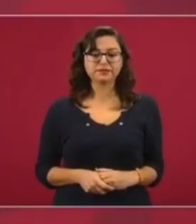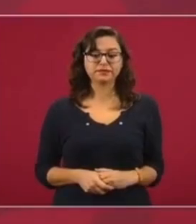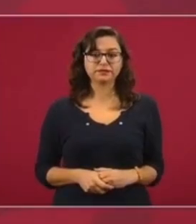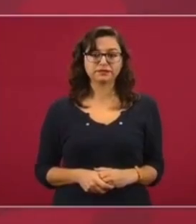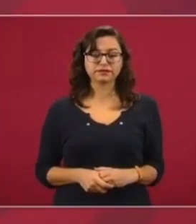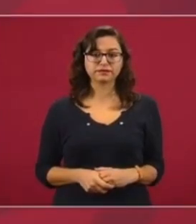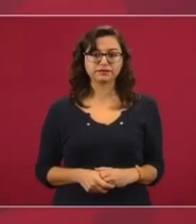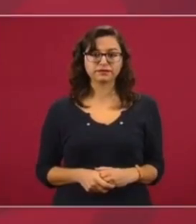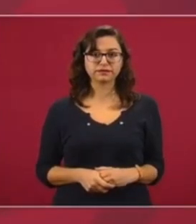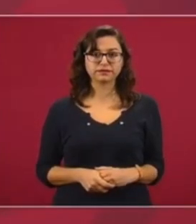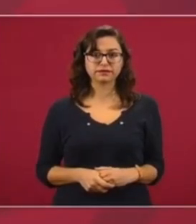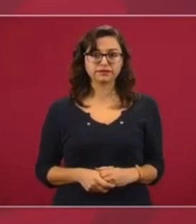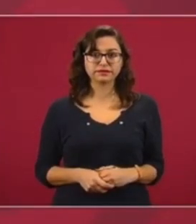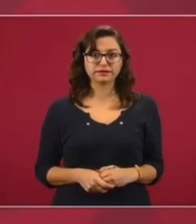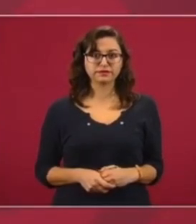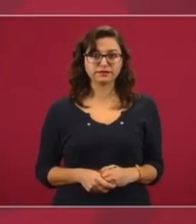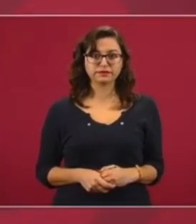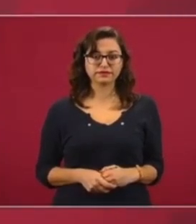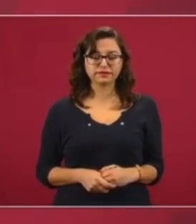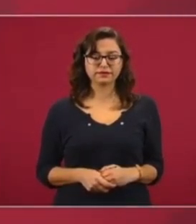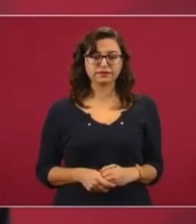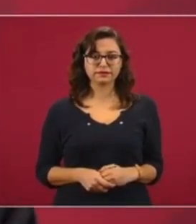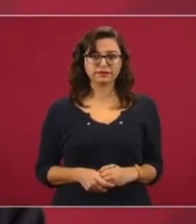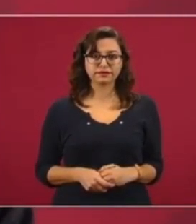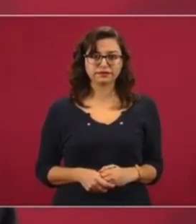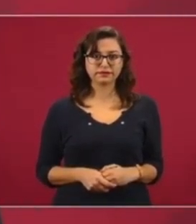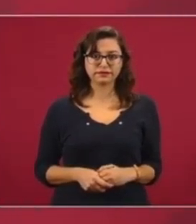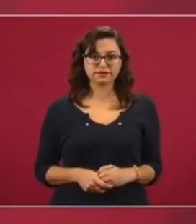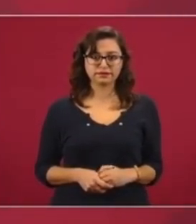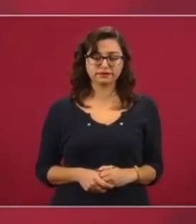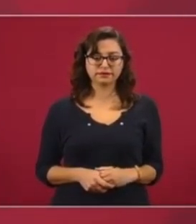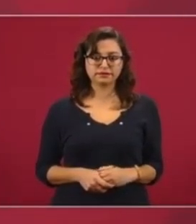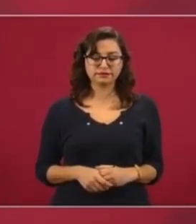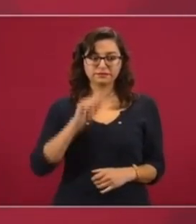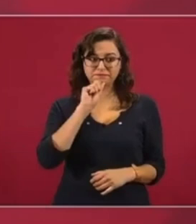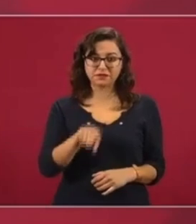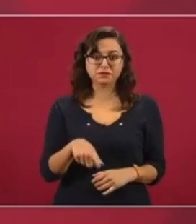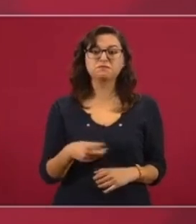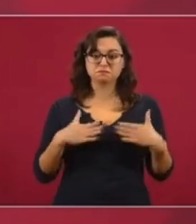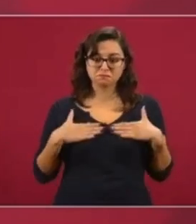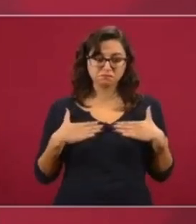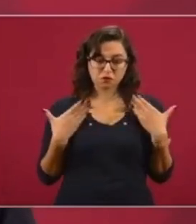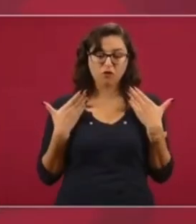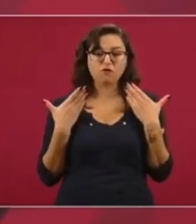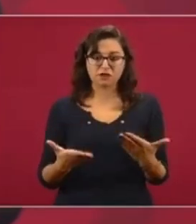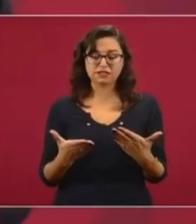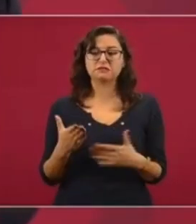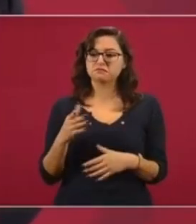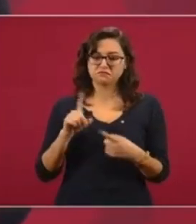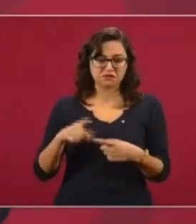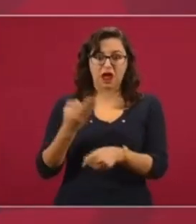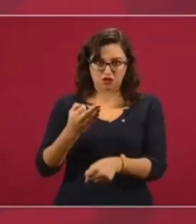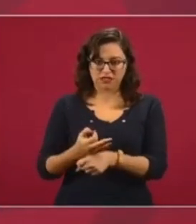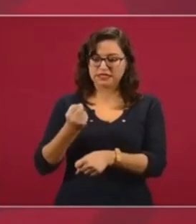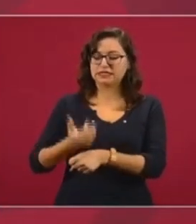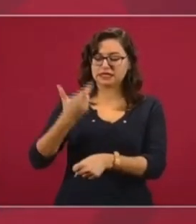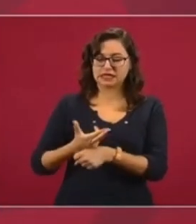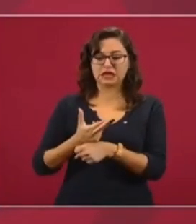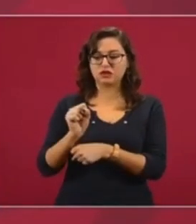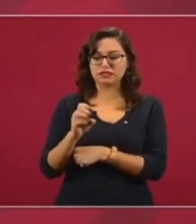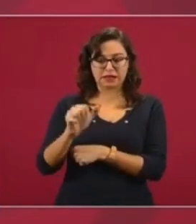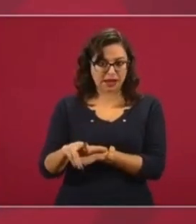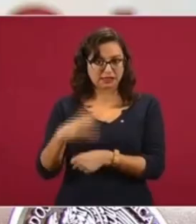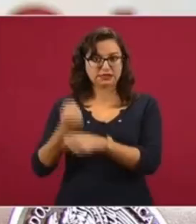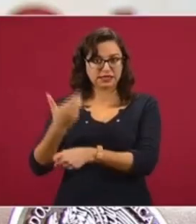soberanía. Quiero también decir que le tengo toda la confianza al actual secretario de Marina y al general